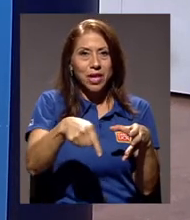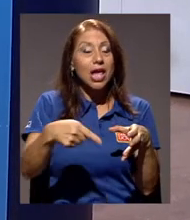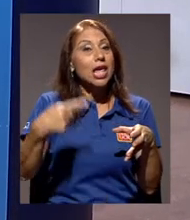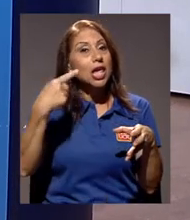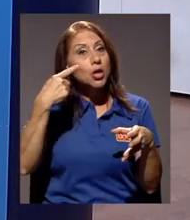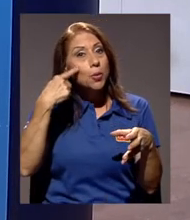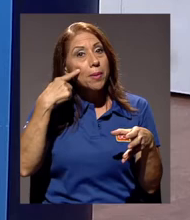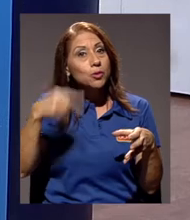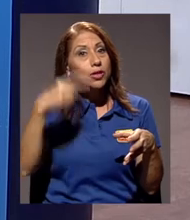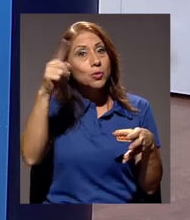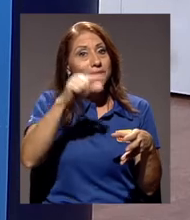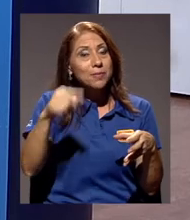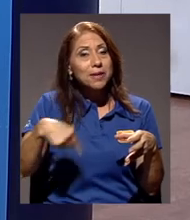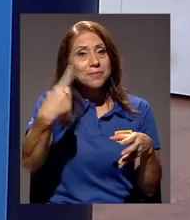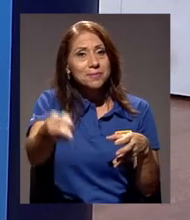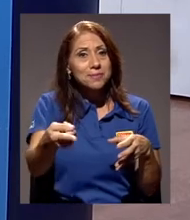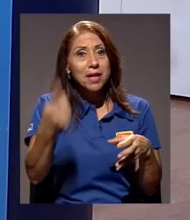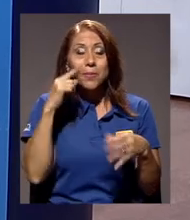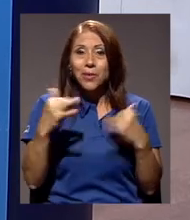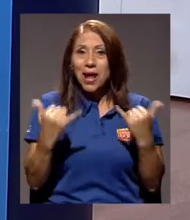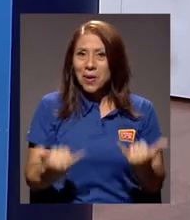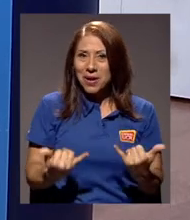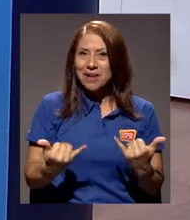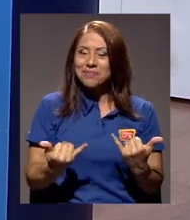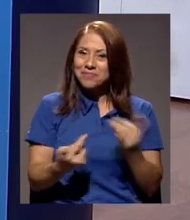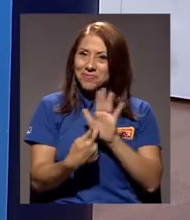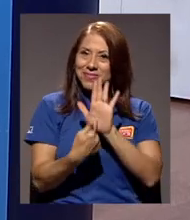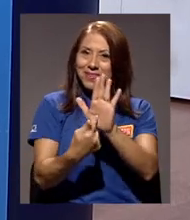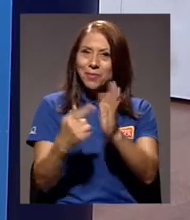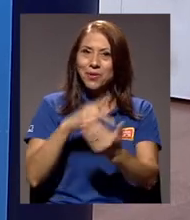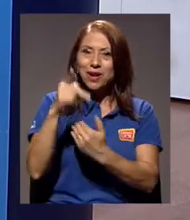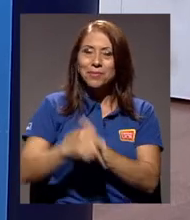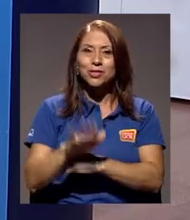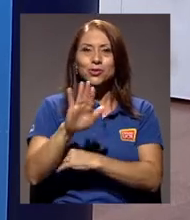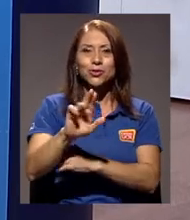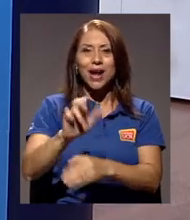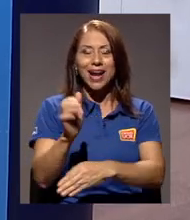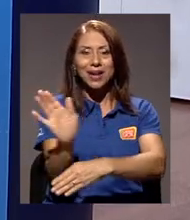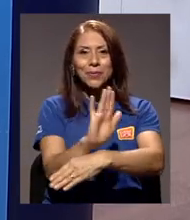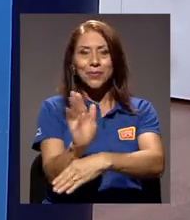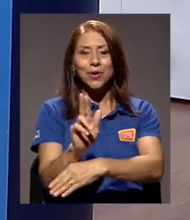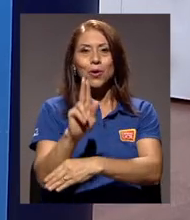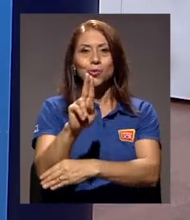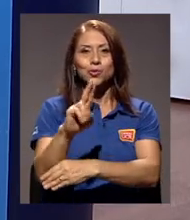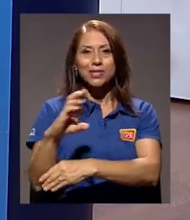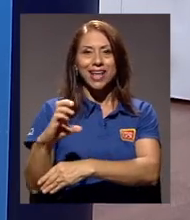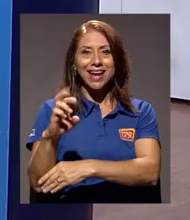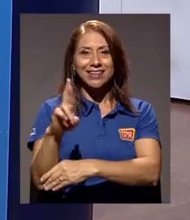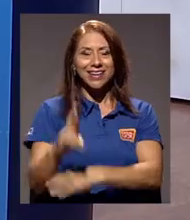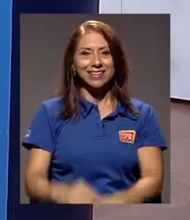vemos entonces a la vuelta de una semana y por ahora los dejo con la programación de su canal user